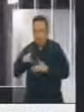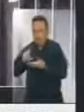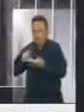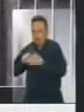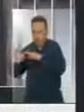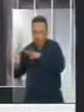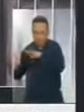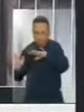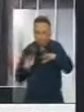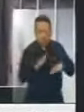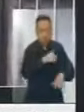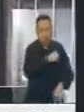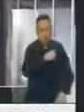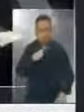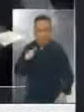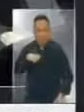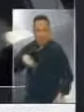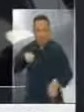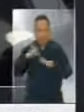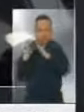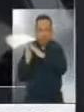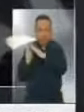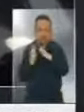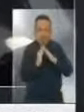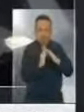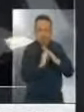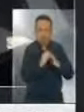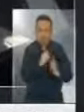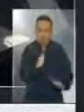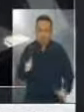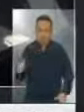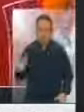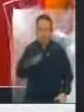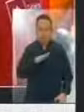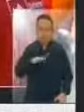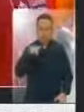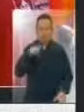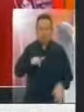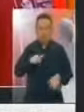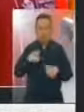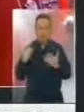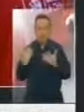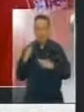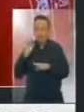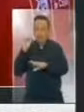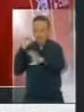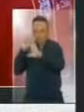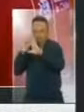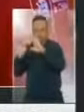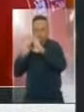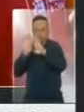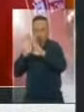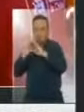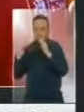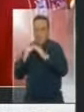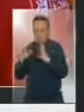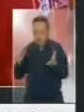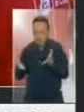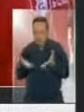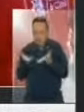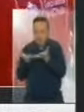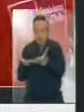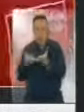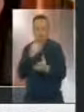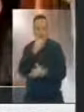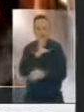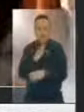completamente, y a todos los hogares de ese barrio, a todas las casas, a todas las puertas de ese barrio, se golpea y se le entrega la caja,